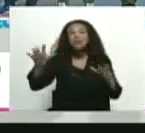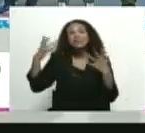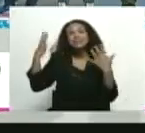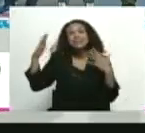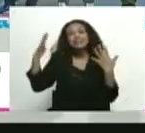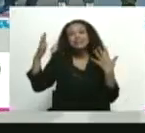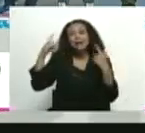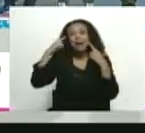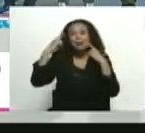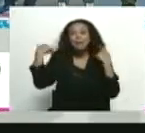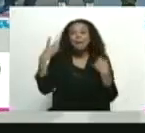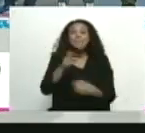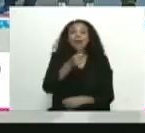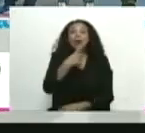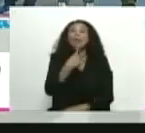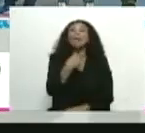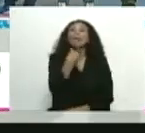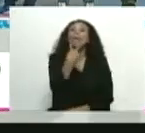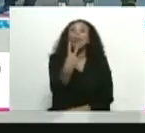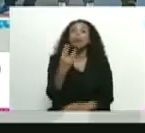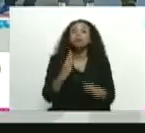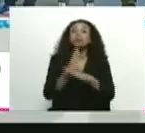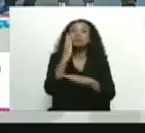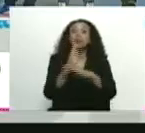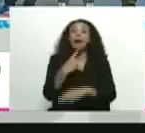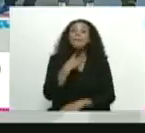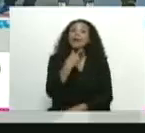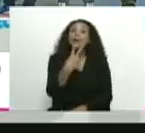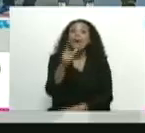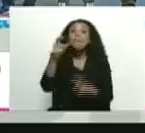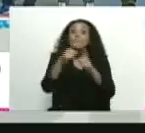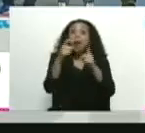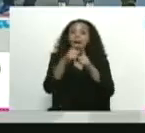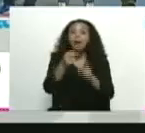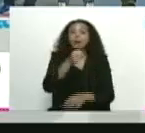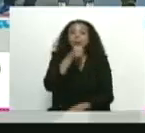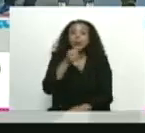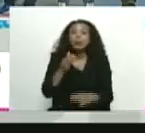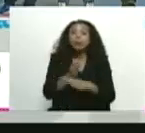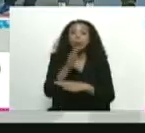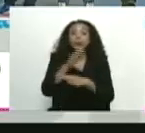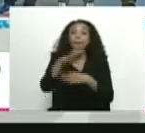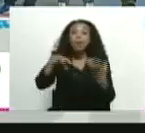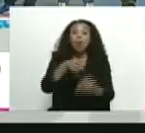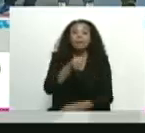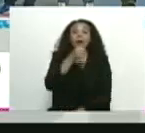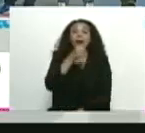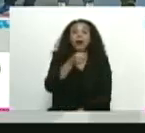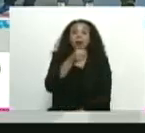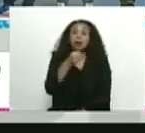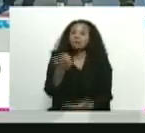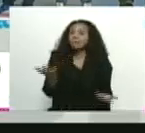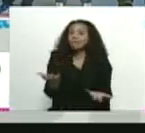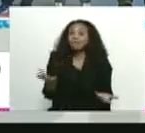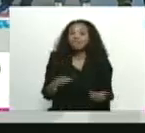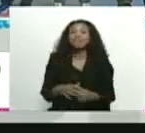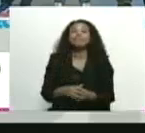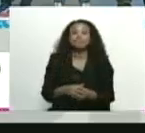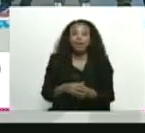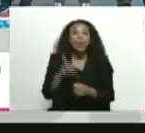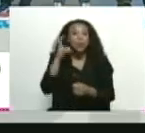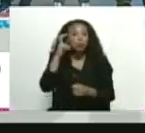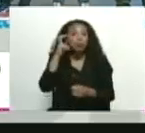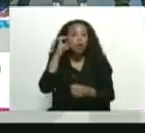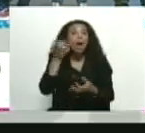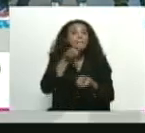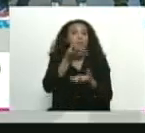público se escuchaba perfecto, nunca se interrumpió, pero las palabras él se interrumpía porque tenía un problemita ahí el micrófono, pues. Pero escuchamos